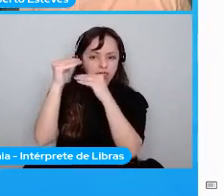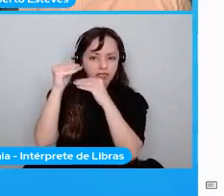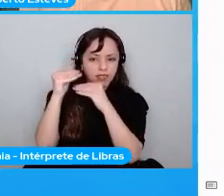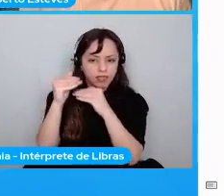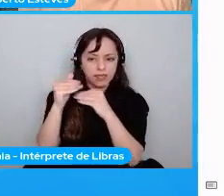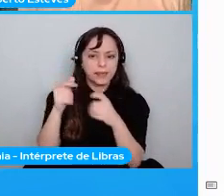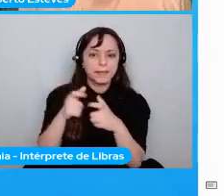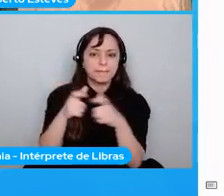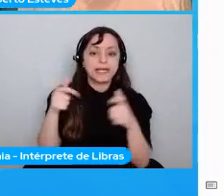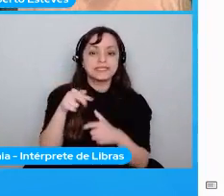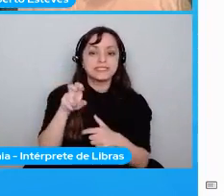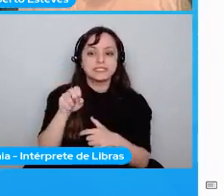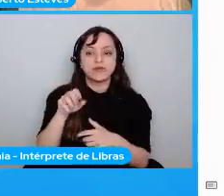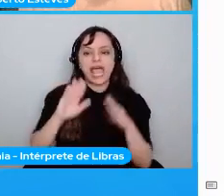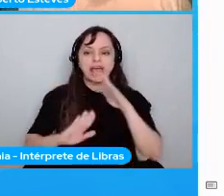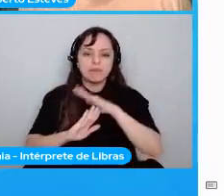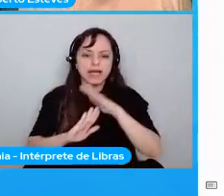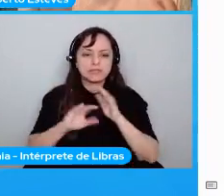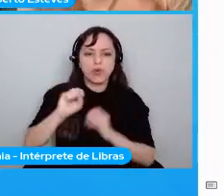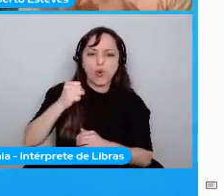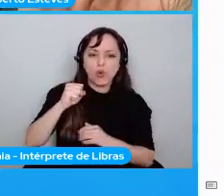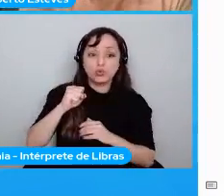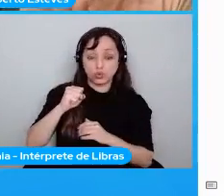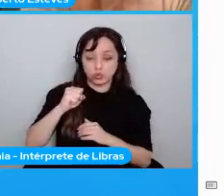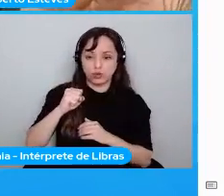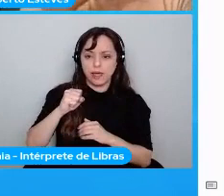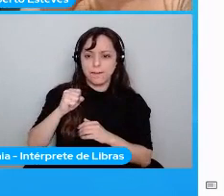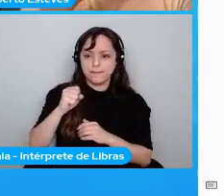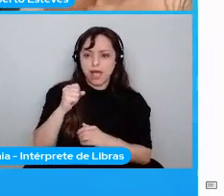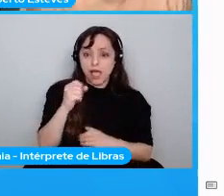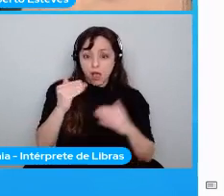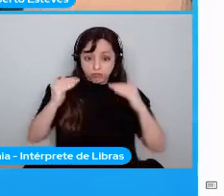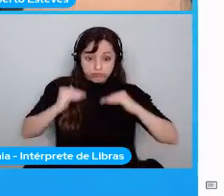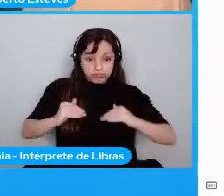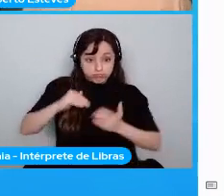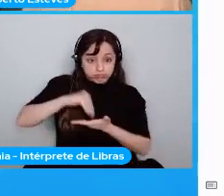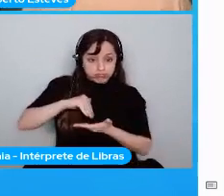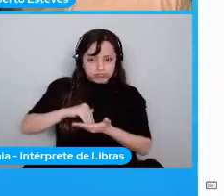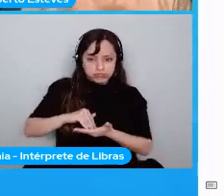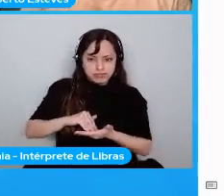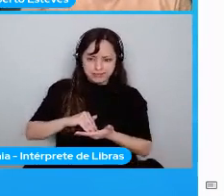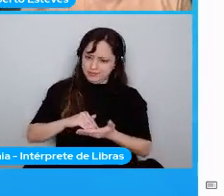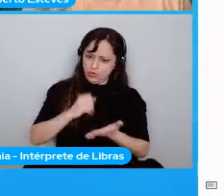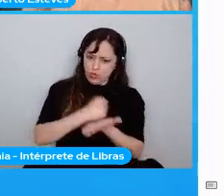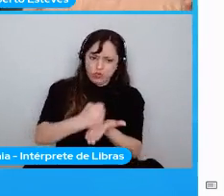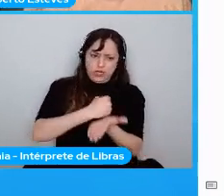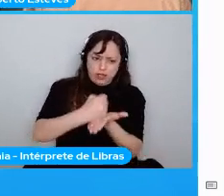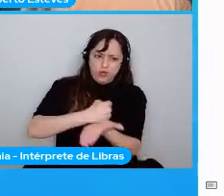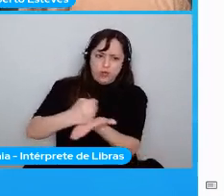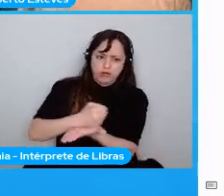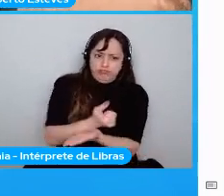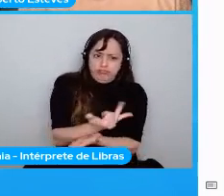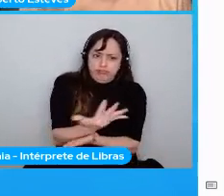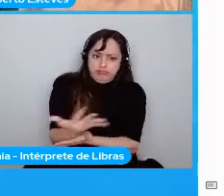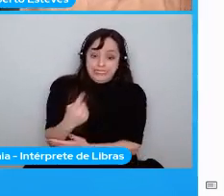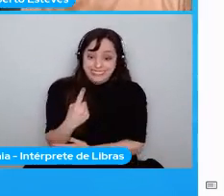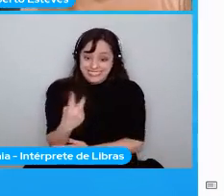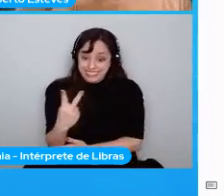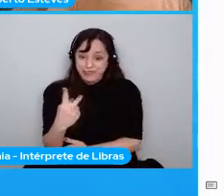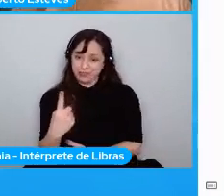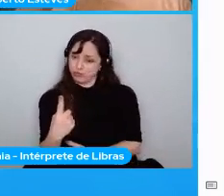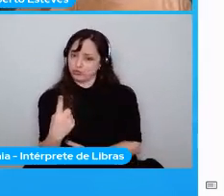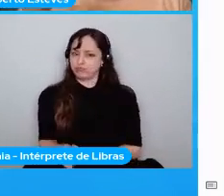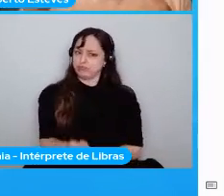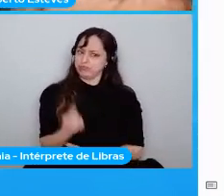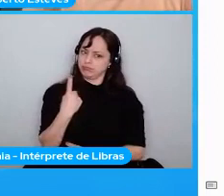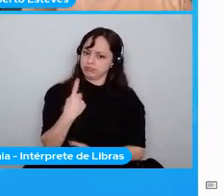instituciones tiene hasta 8 contratos, pero hay una que tiene 121. Entonces te quedas así como que, ¿qué pasó,